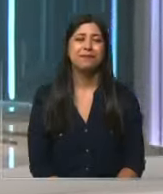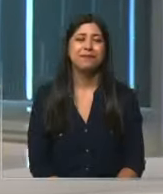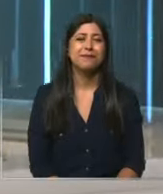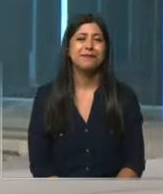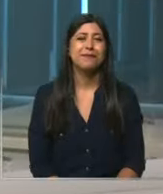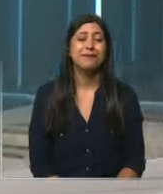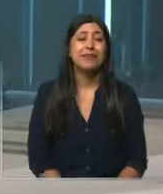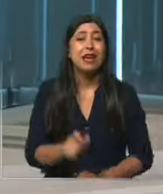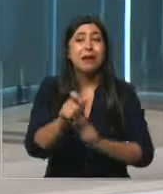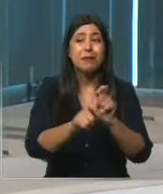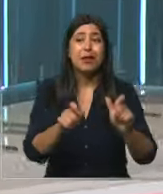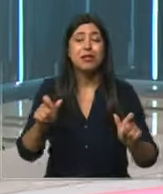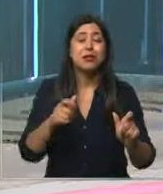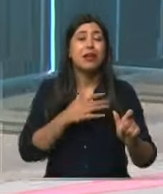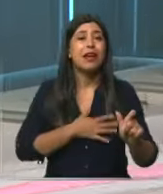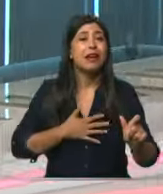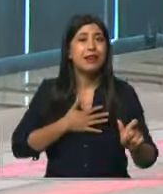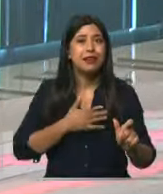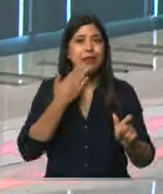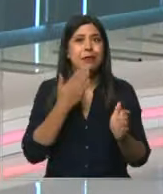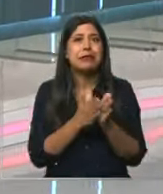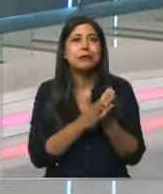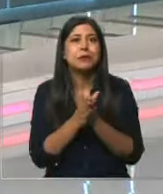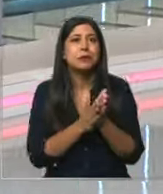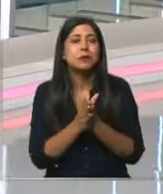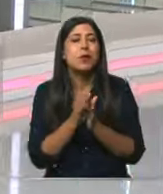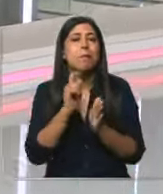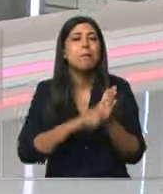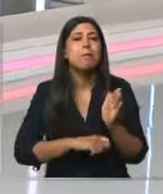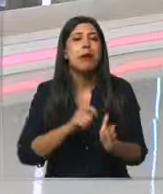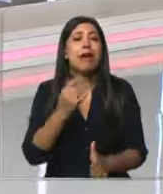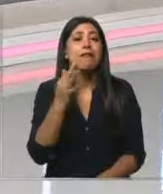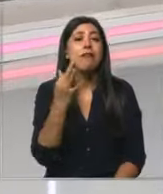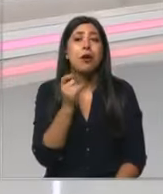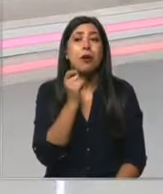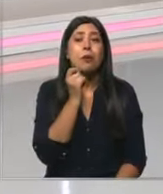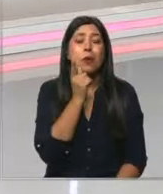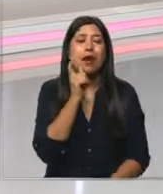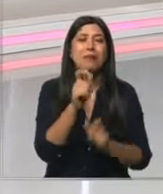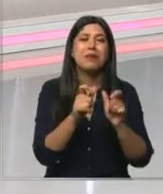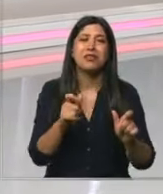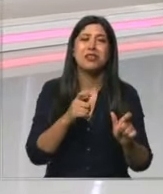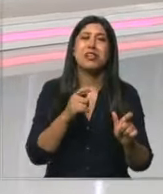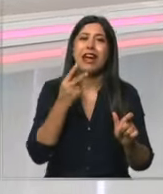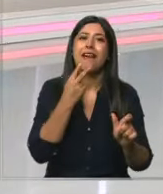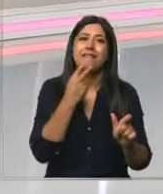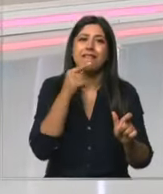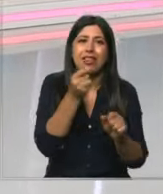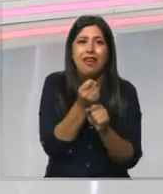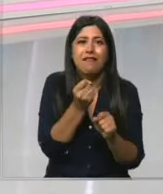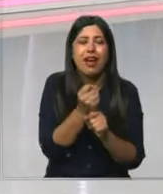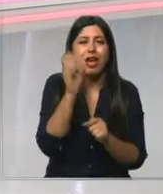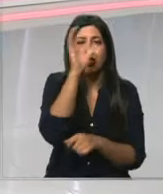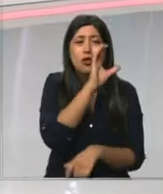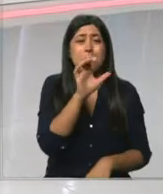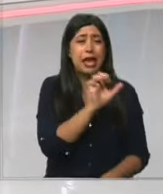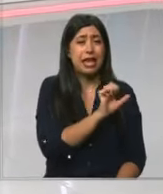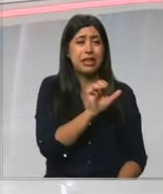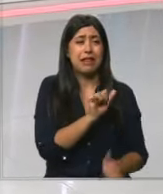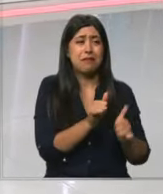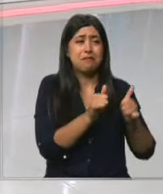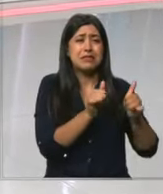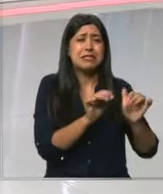Y quienes también están esperando con mucha expectativa el mes de febrero son quienes viven del turismo. Dicen que enero no fue tan bueno.